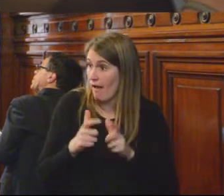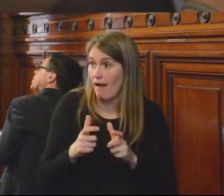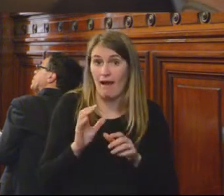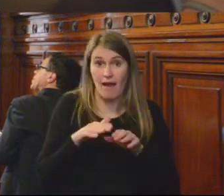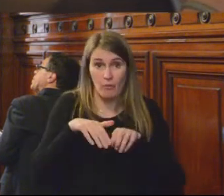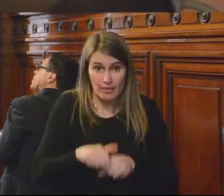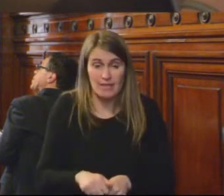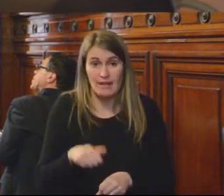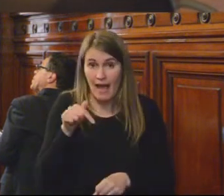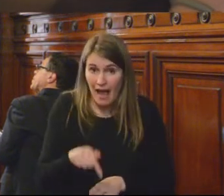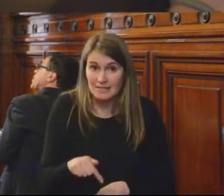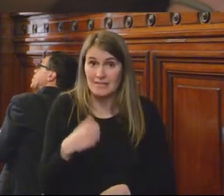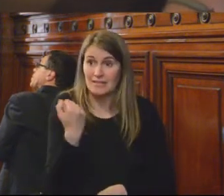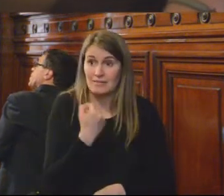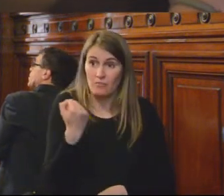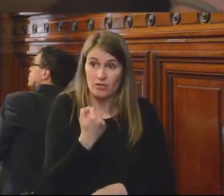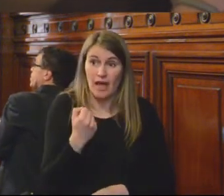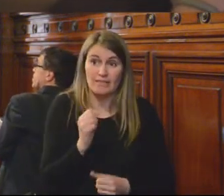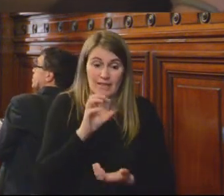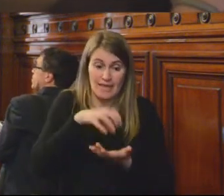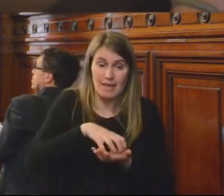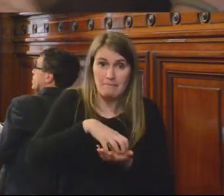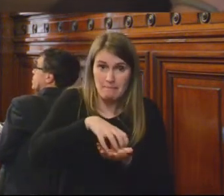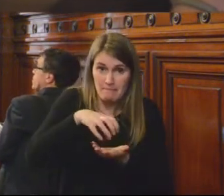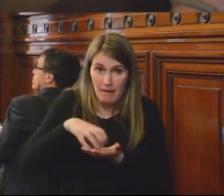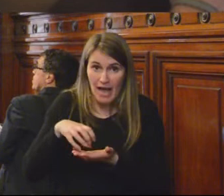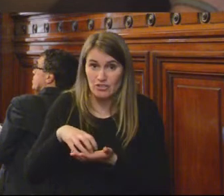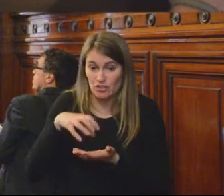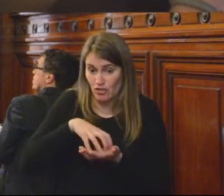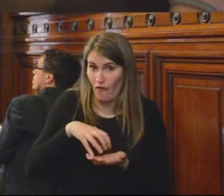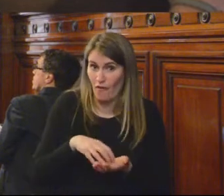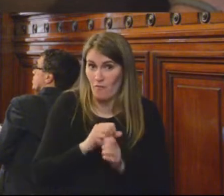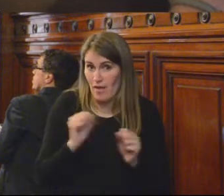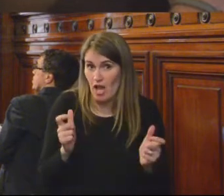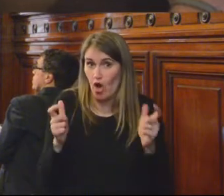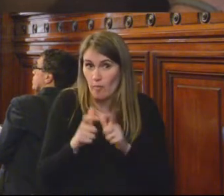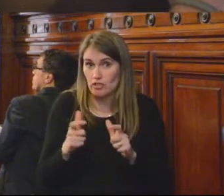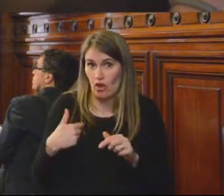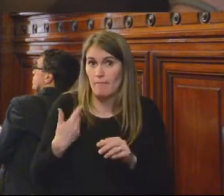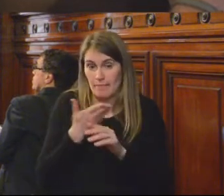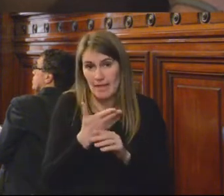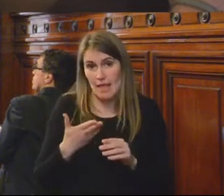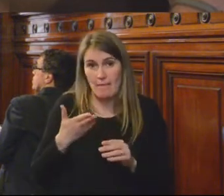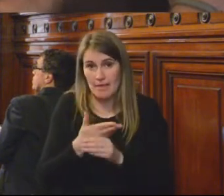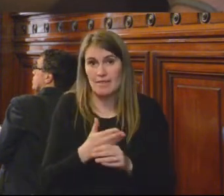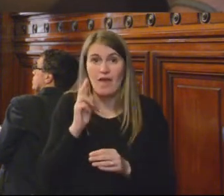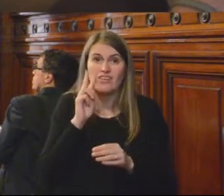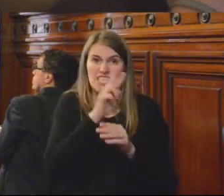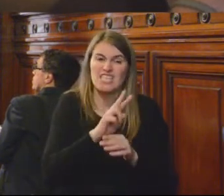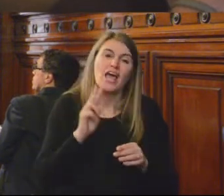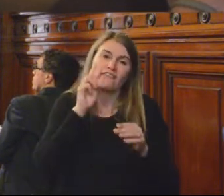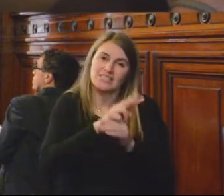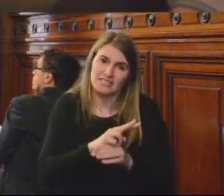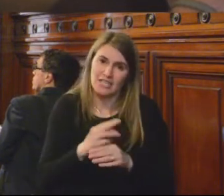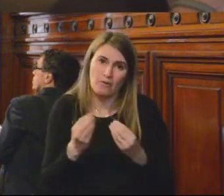ser parte de los espacios proporcionados por la Comisión y a las reiteradas solicitudes de visitas, especialmente